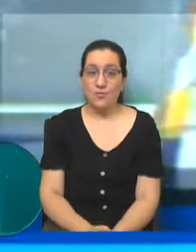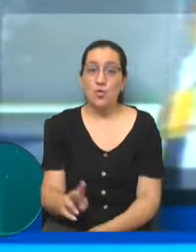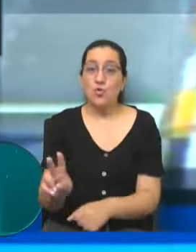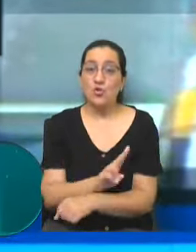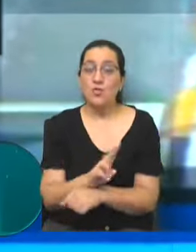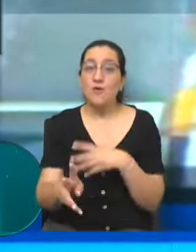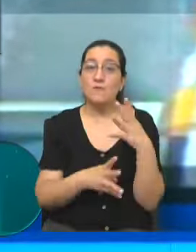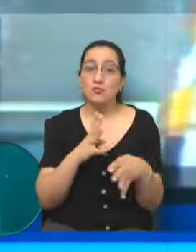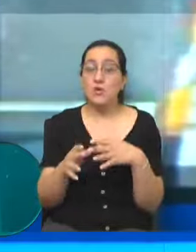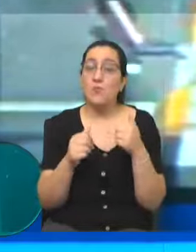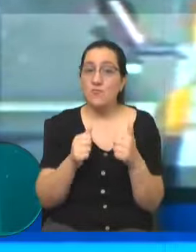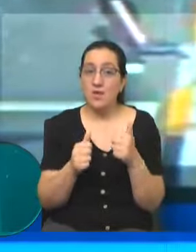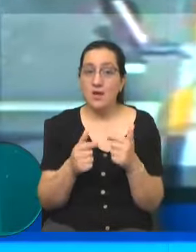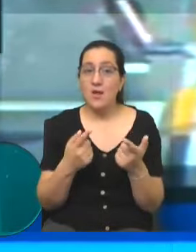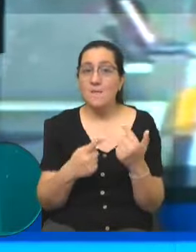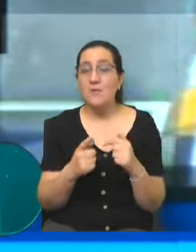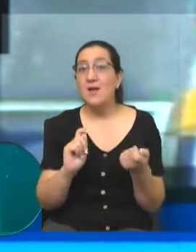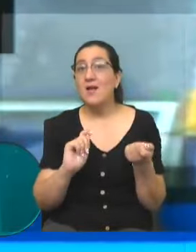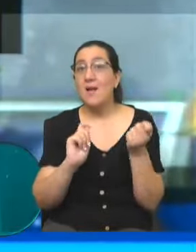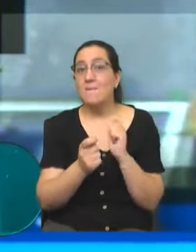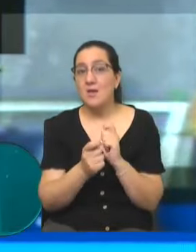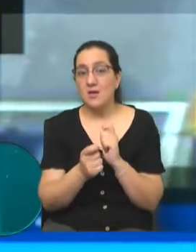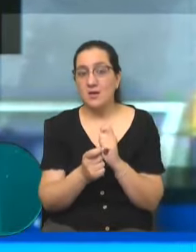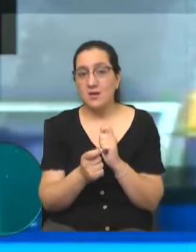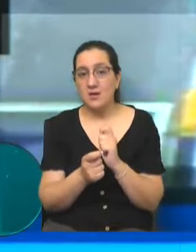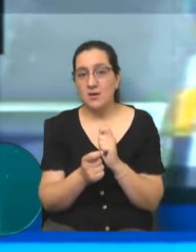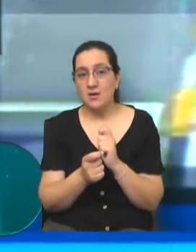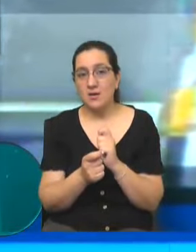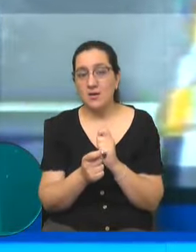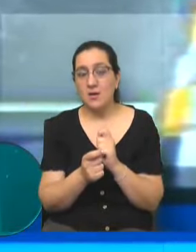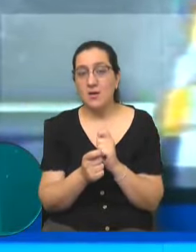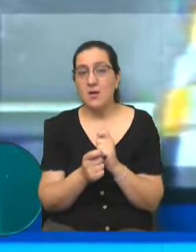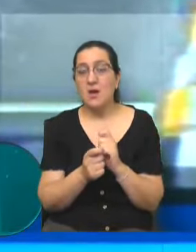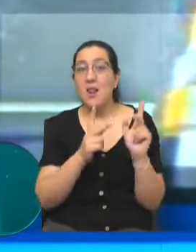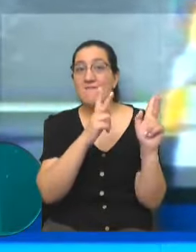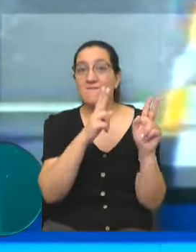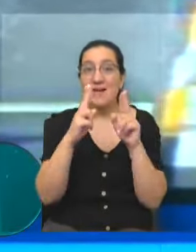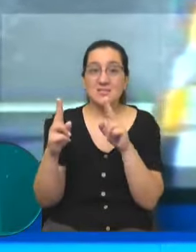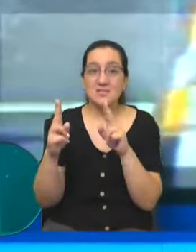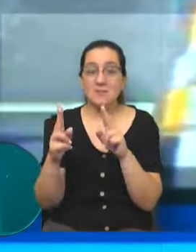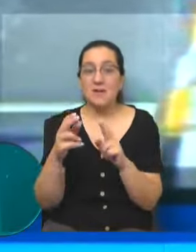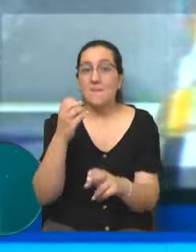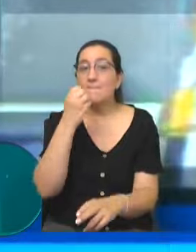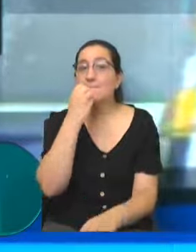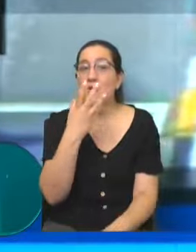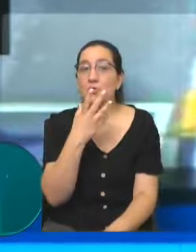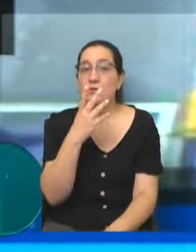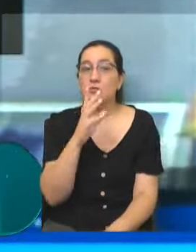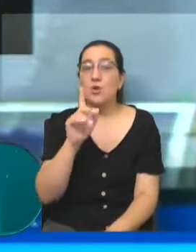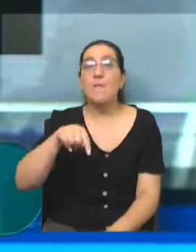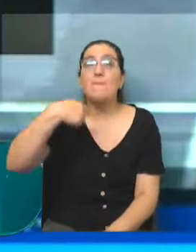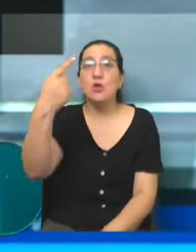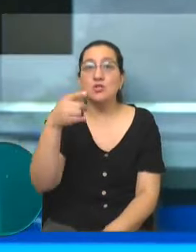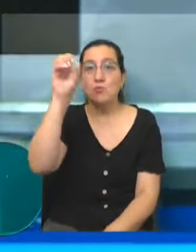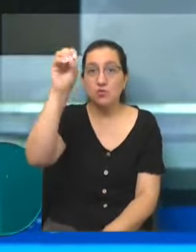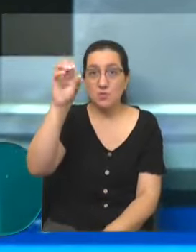que funcione todo bien, pero va a cambiar la coordinación de las fases para que quede mejor coordinado con el que está a una